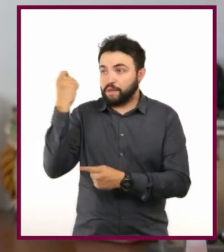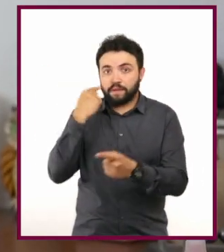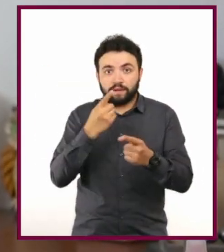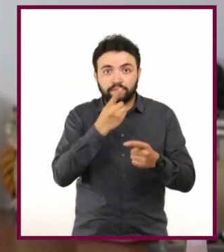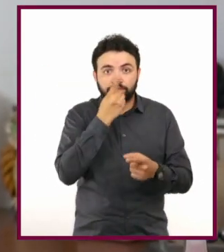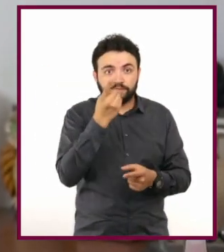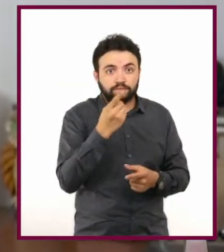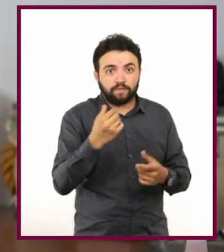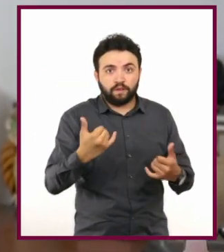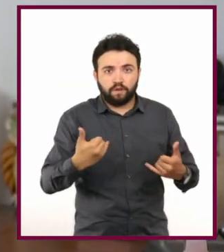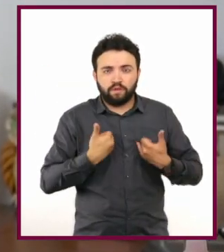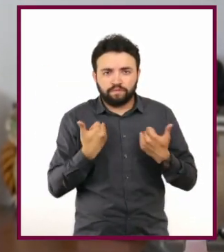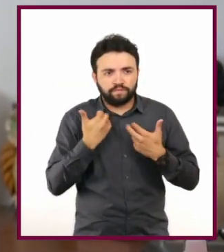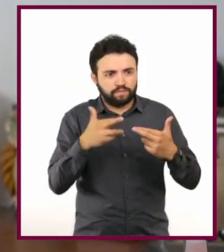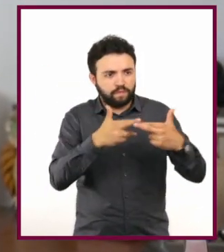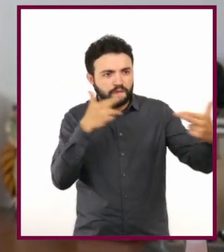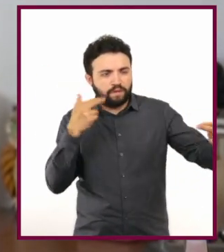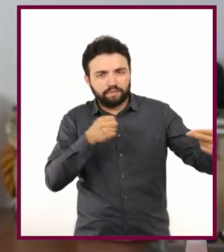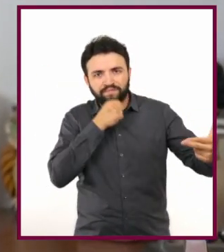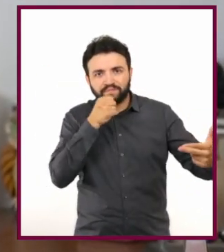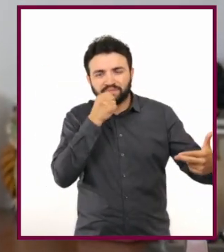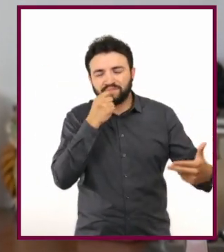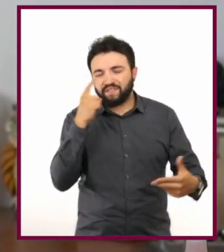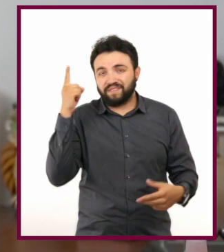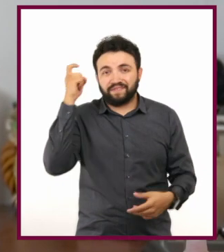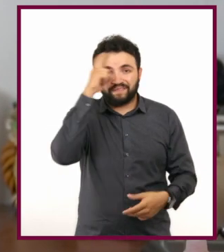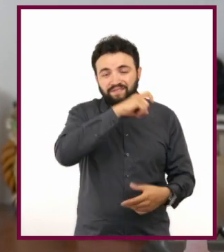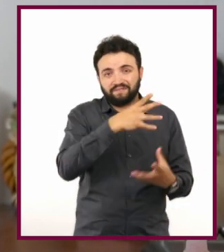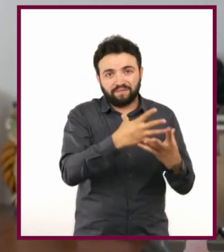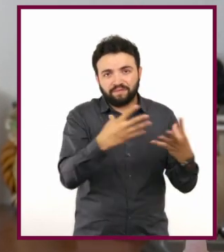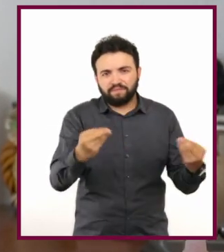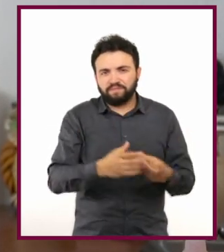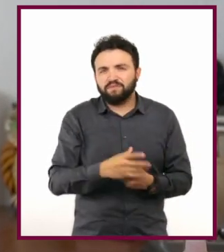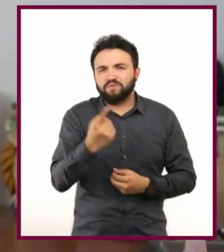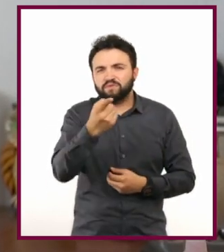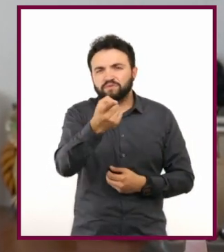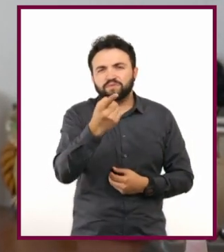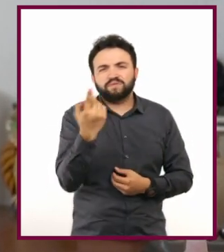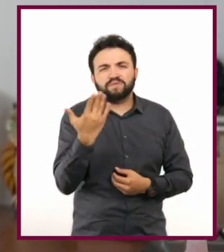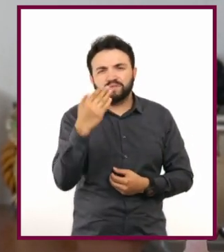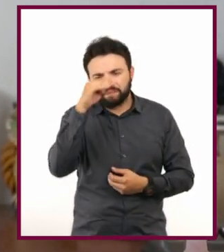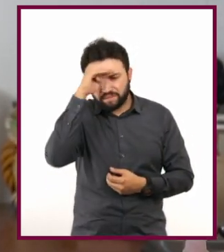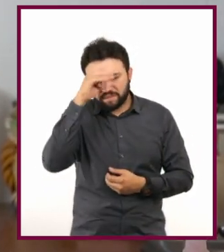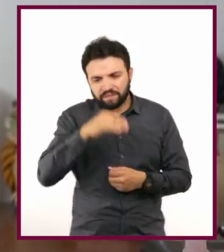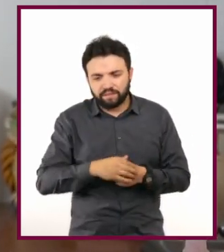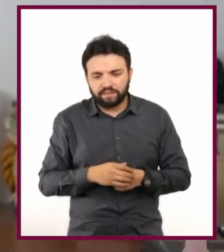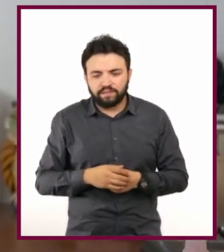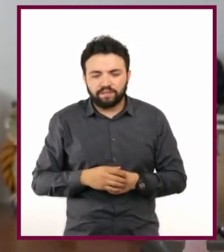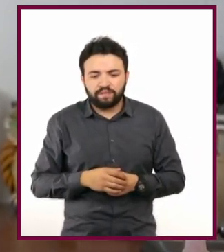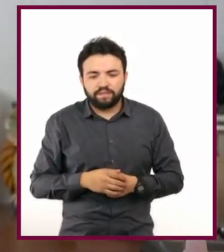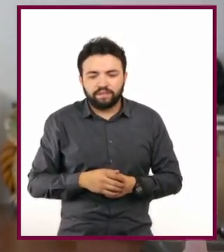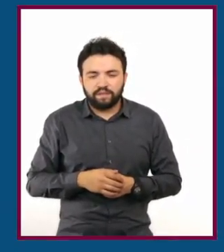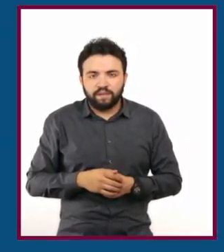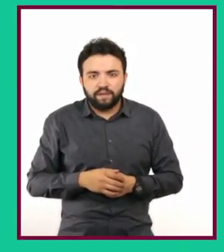Algunos dicen que las relaciones entre jóvenes y viejos son difíciles de resolver. ¿Tú qué piensas?